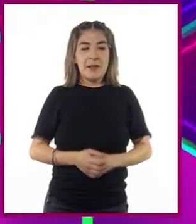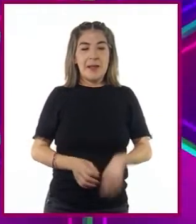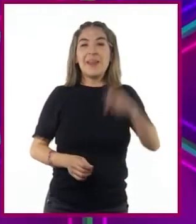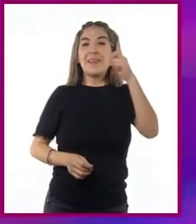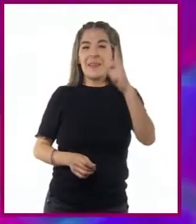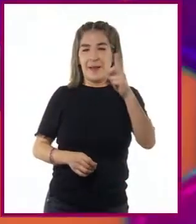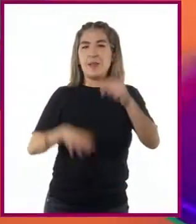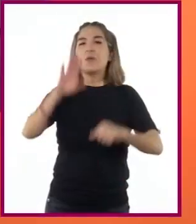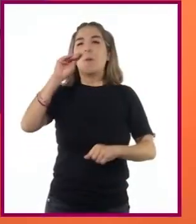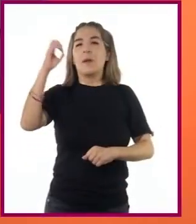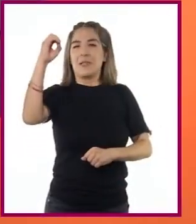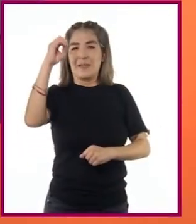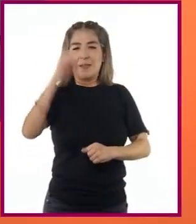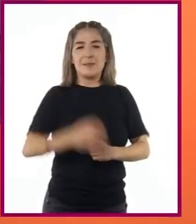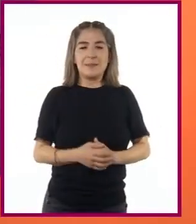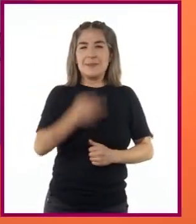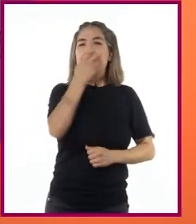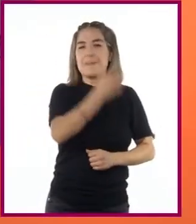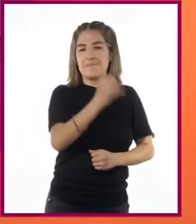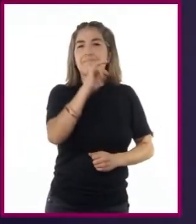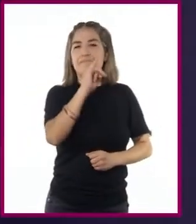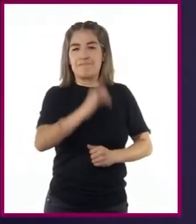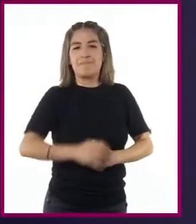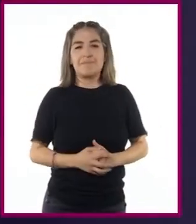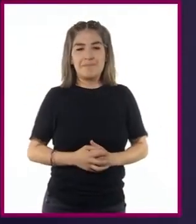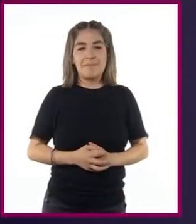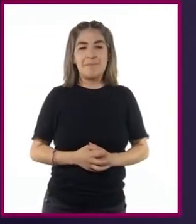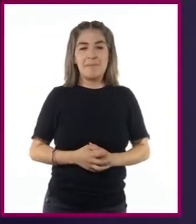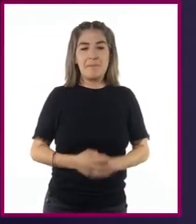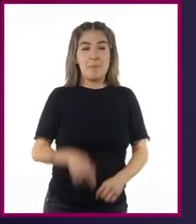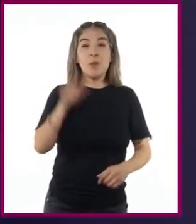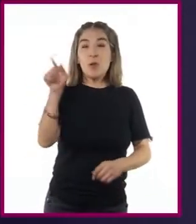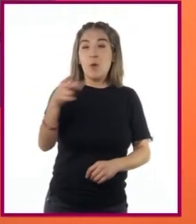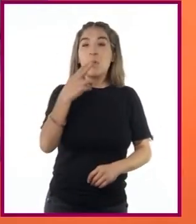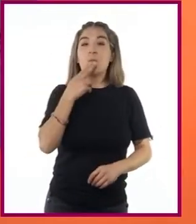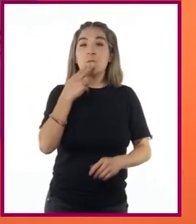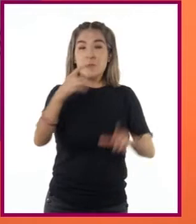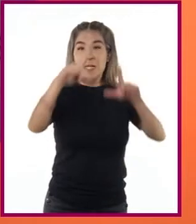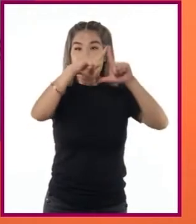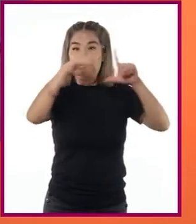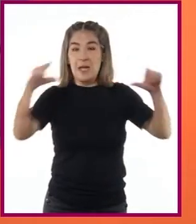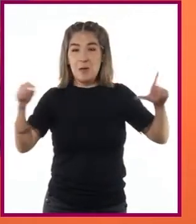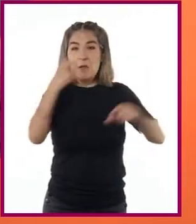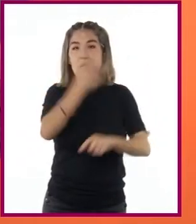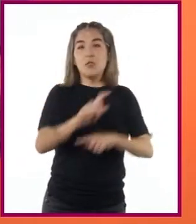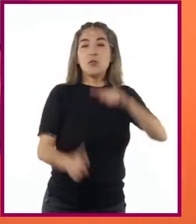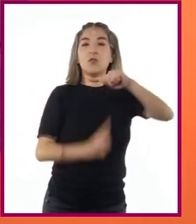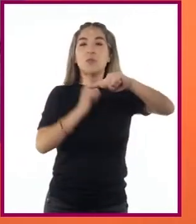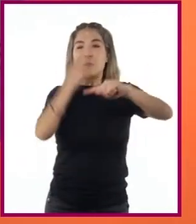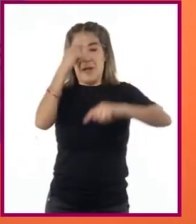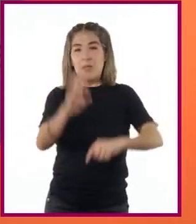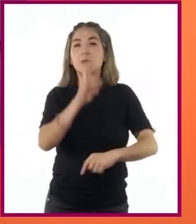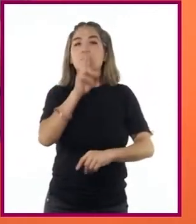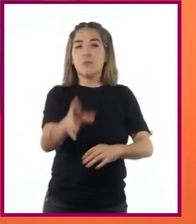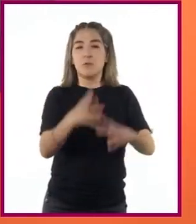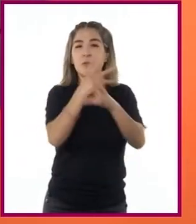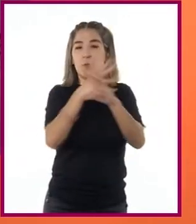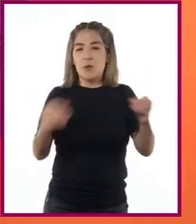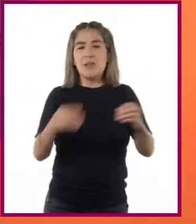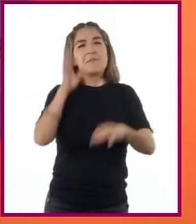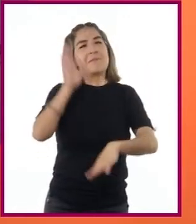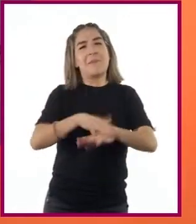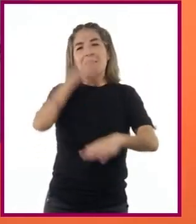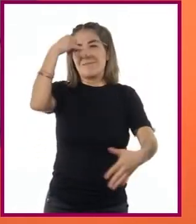grados. Así es, maestra Miriam. El uso de triángulos rectángulos para la solución de problemas es muy